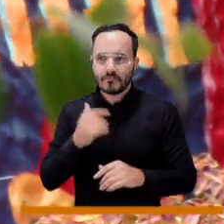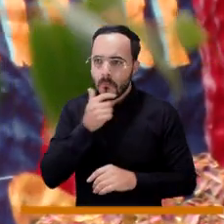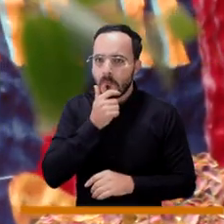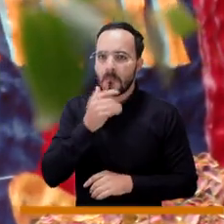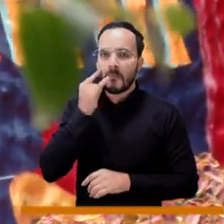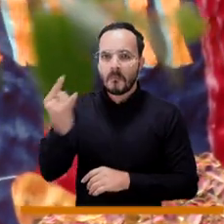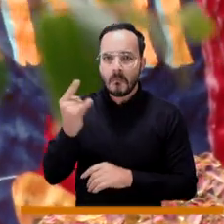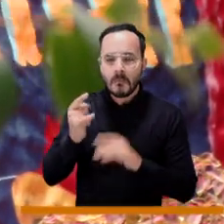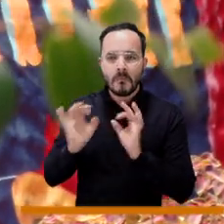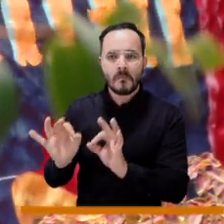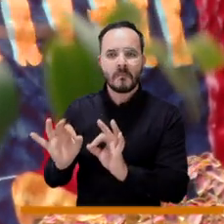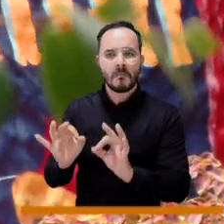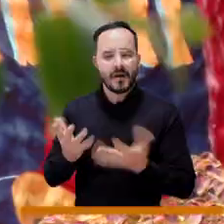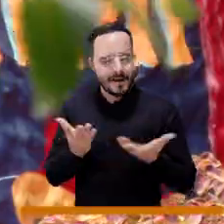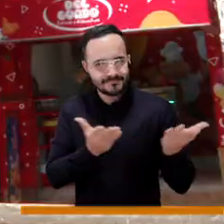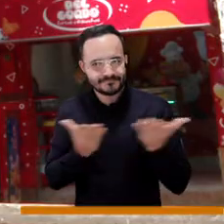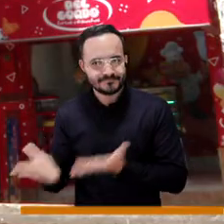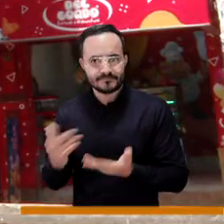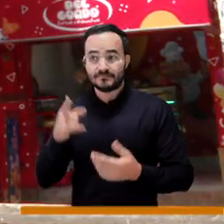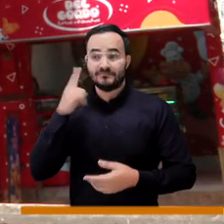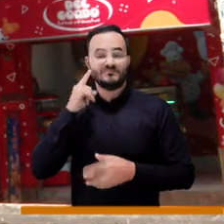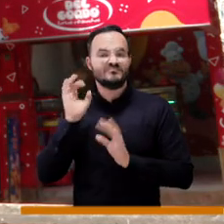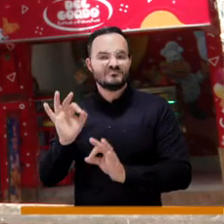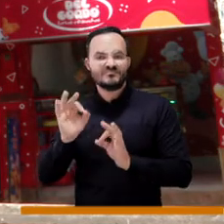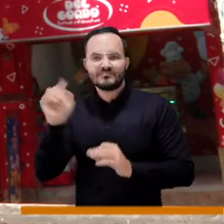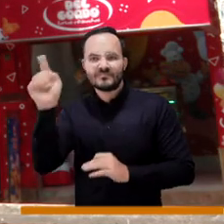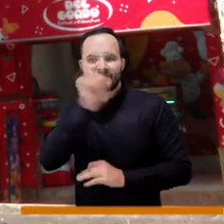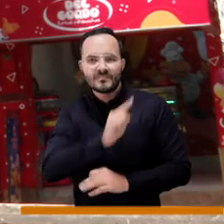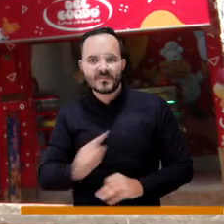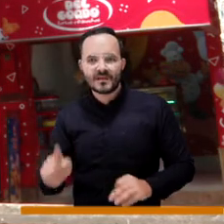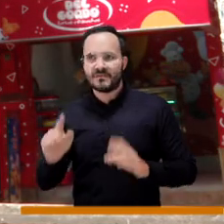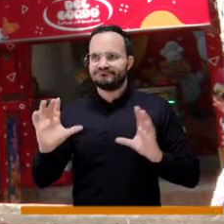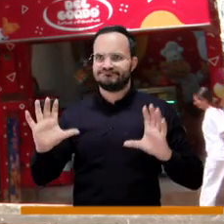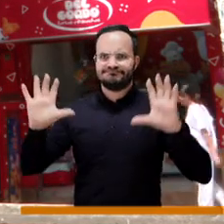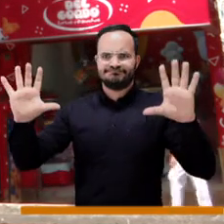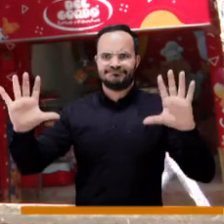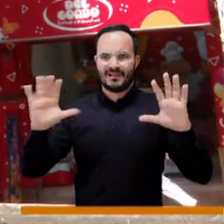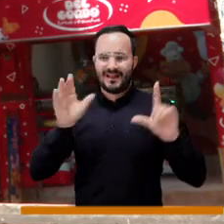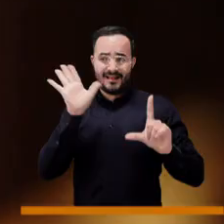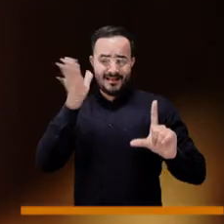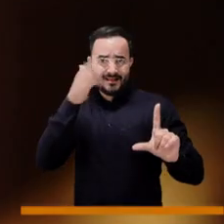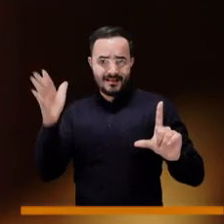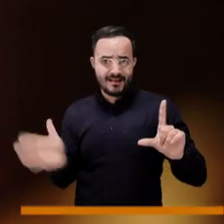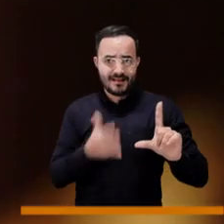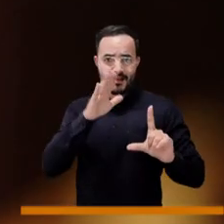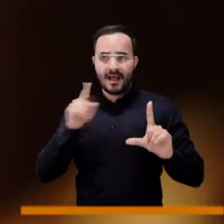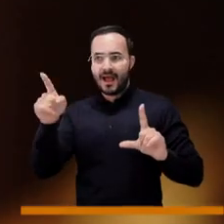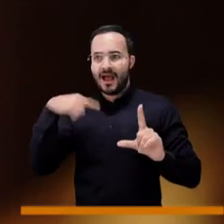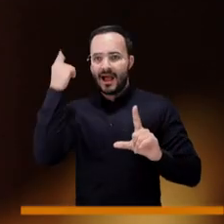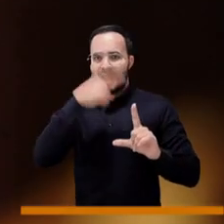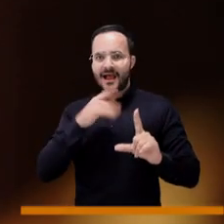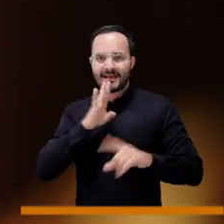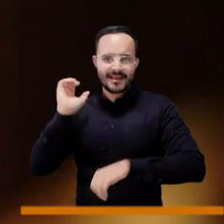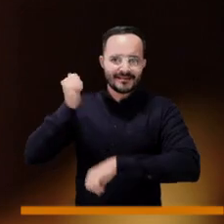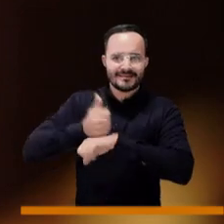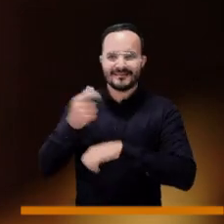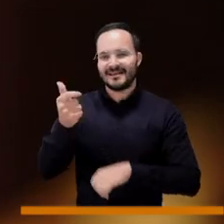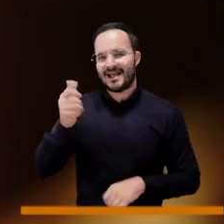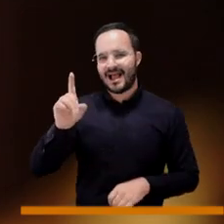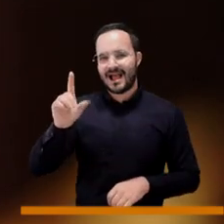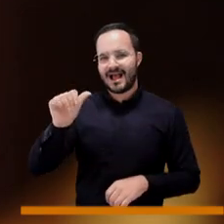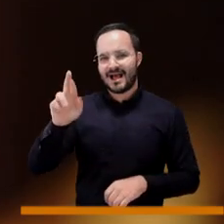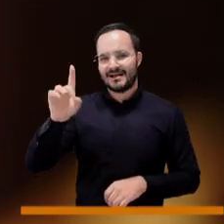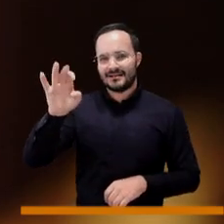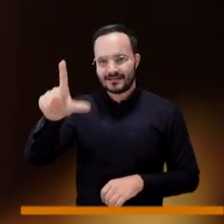la gente cuando llegue acá es un mural gigantesco sobre Carlos Gardel y la Casa Gardeliana en general,